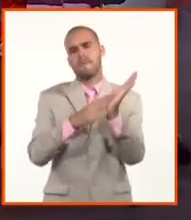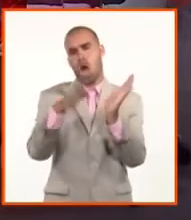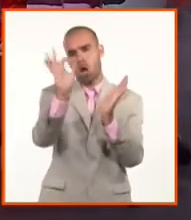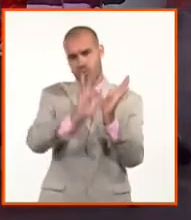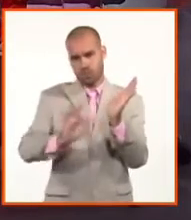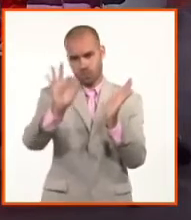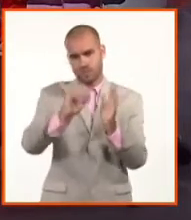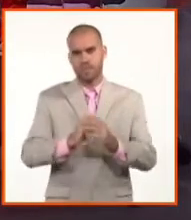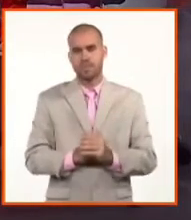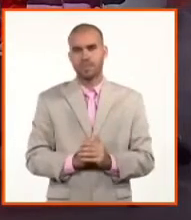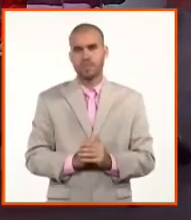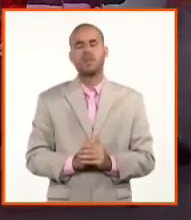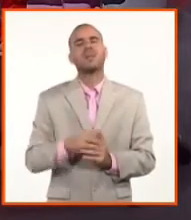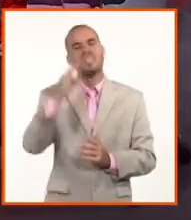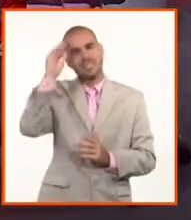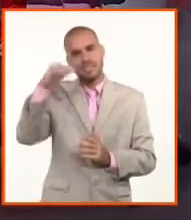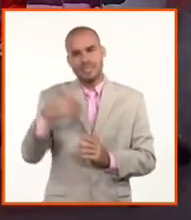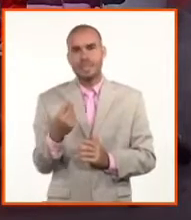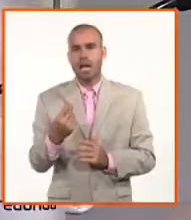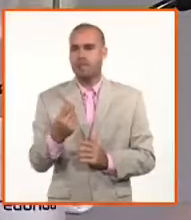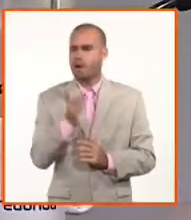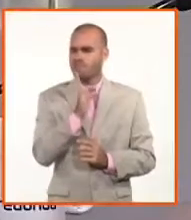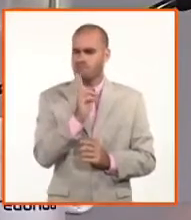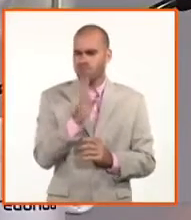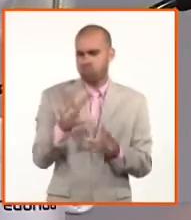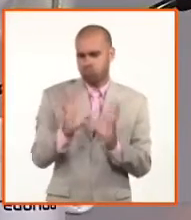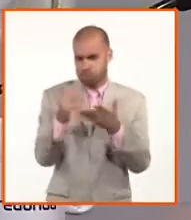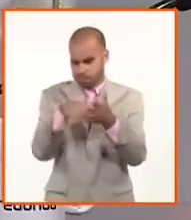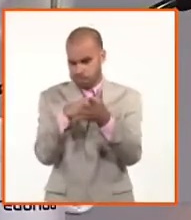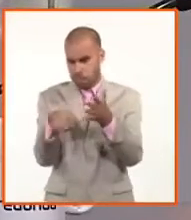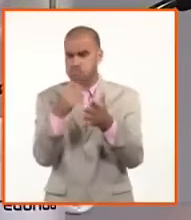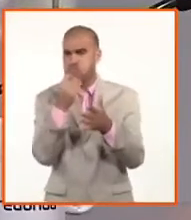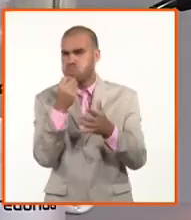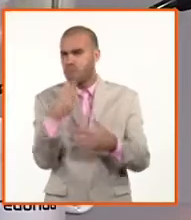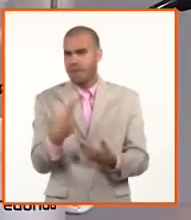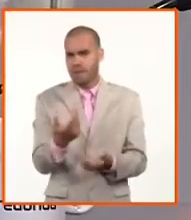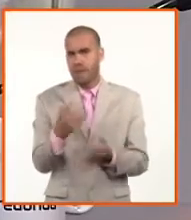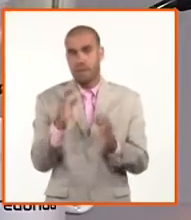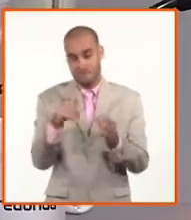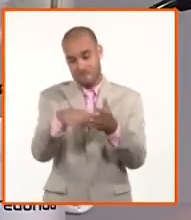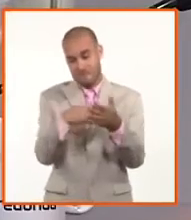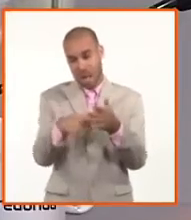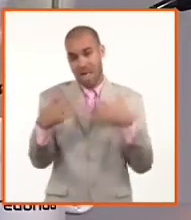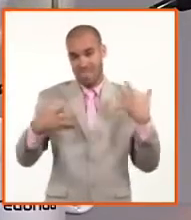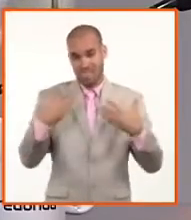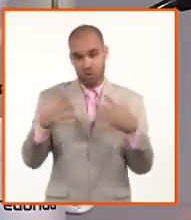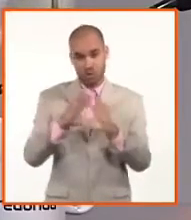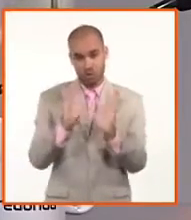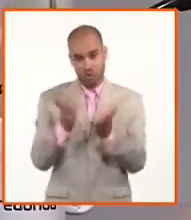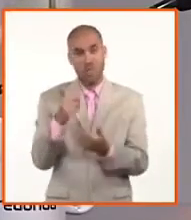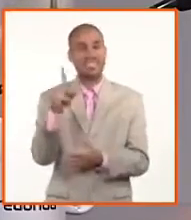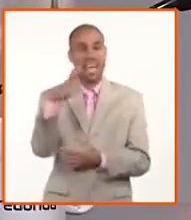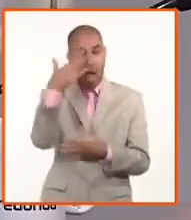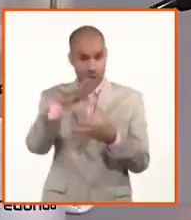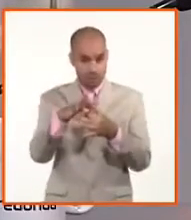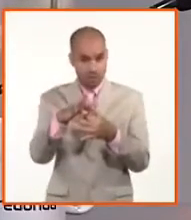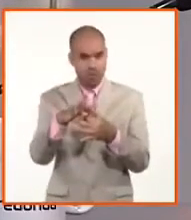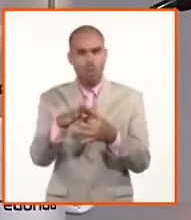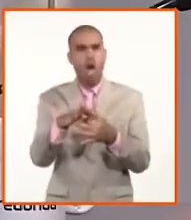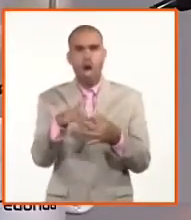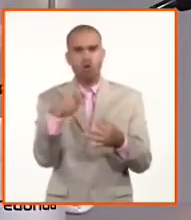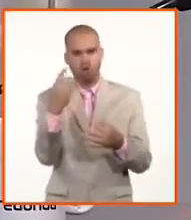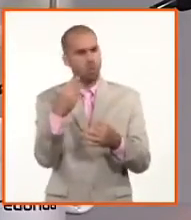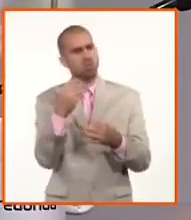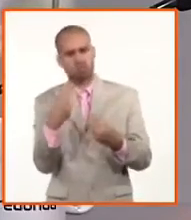agua, sobre todo los líquidos que teníamos previsto para la jornada 13 de agosto, pues la enviamos